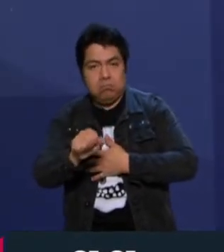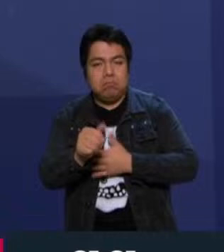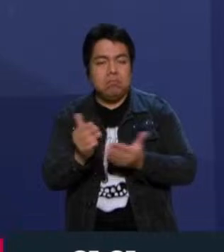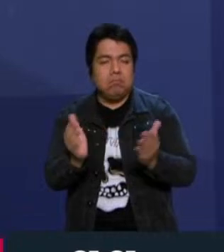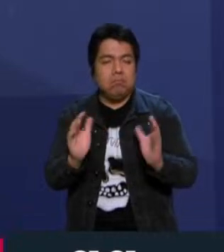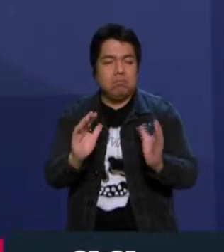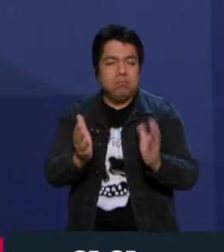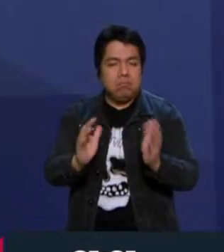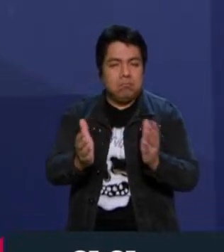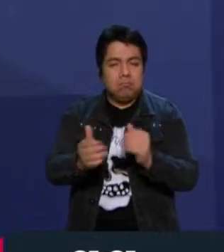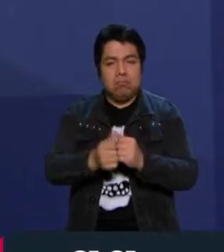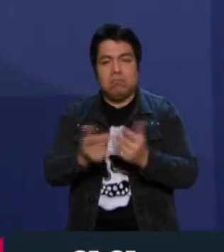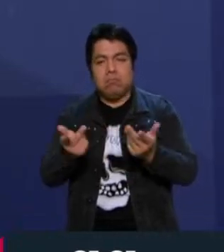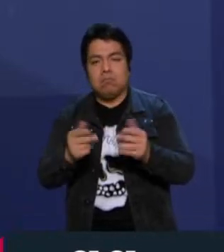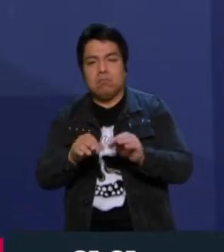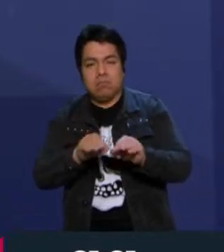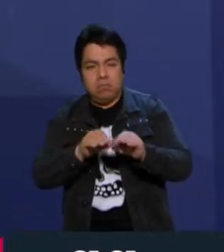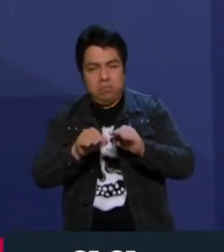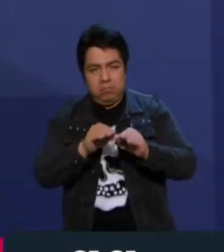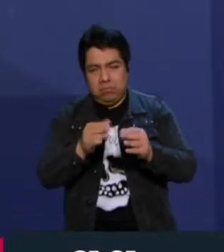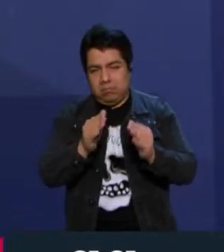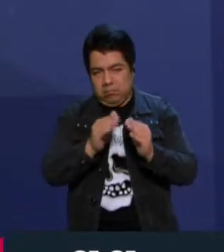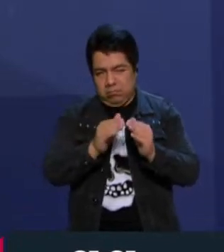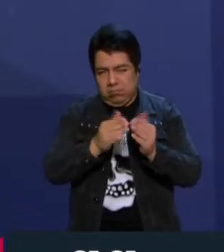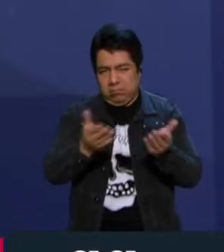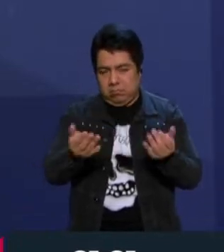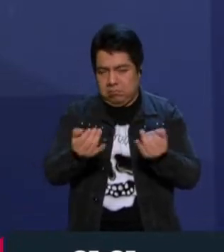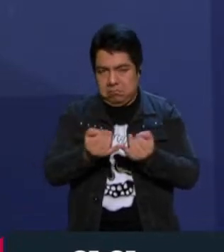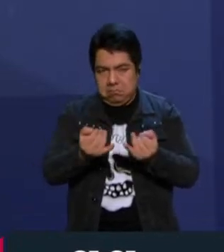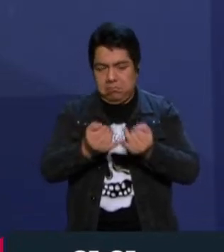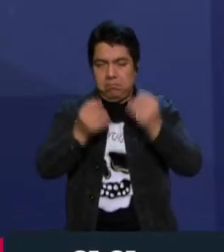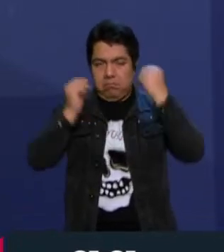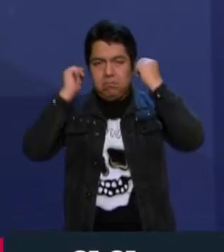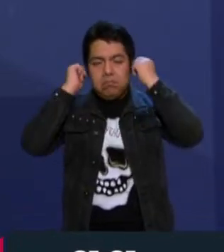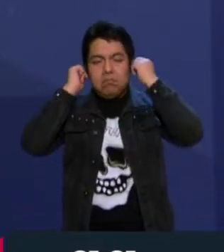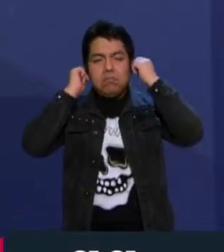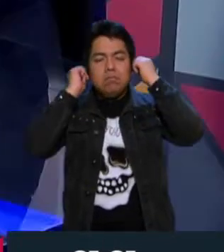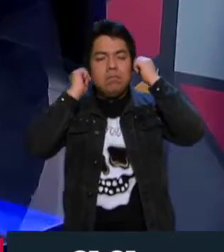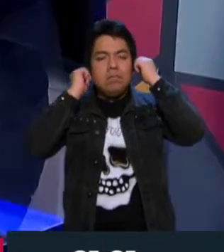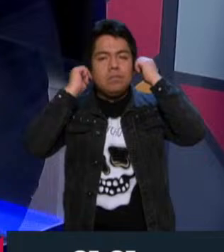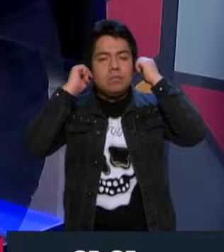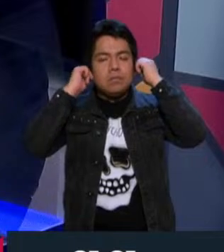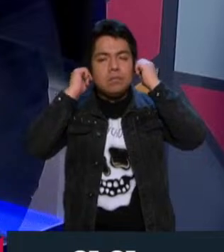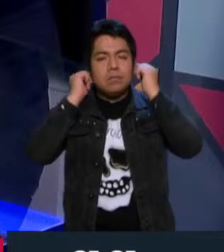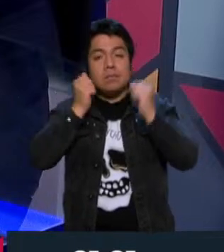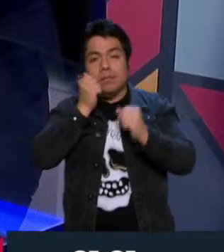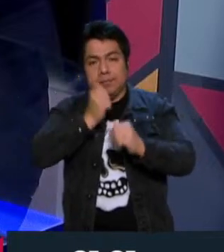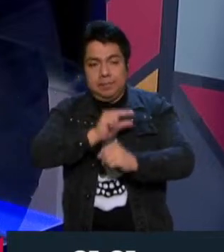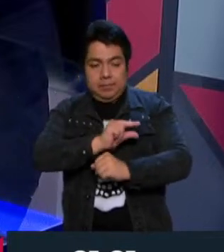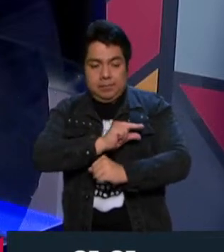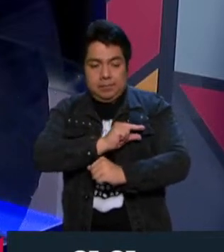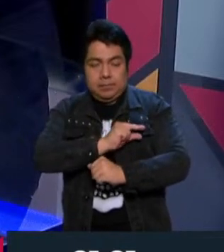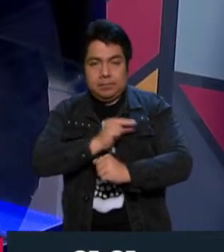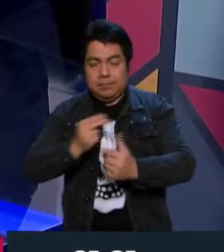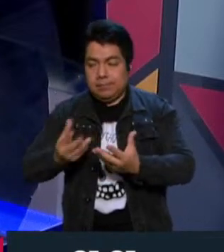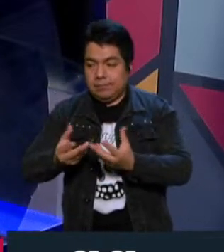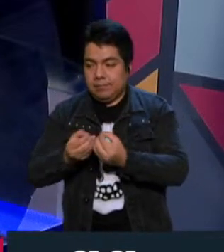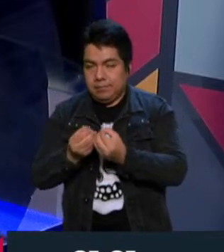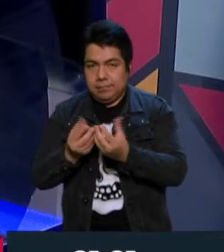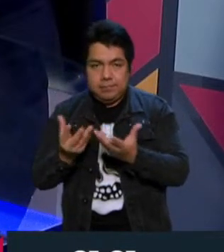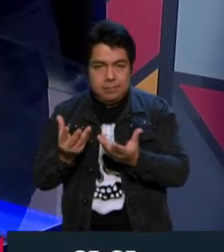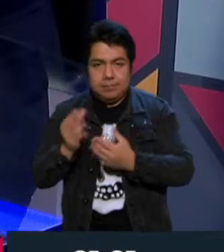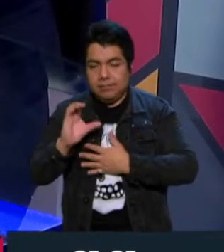al que tienen las trabajadoras del hogar. ¿Me explico? Es decir, hay que trabajar con la iniciativa privada, que creo que hay muy buena relación en la Ciudad de